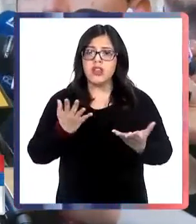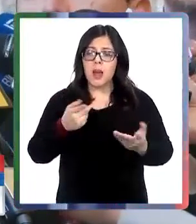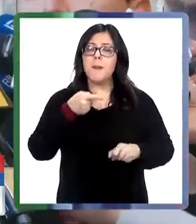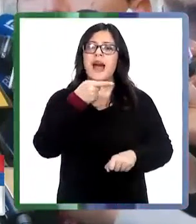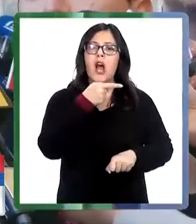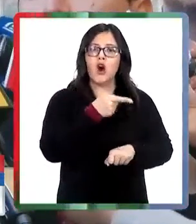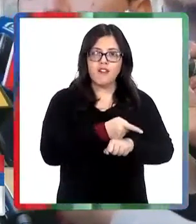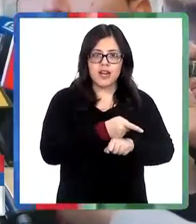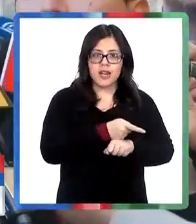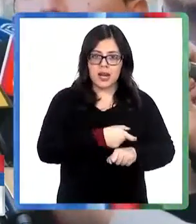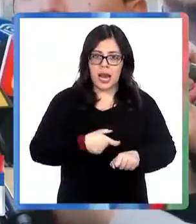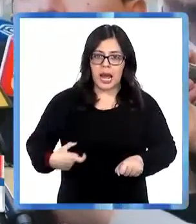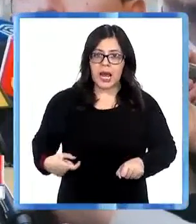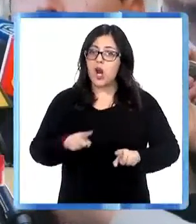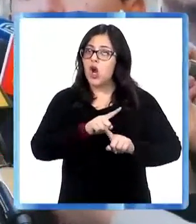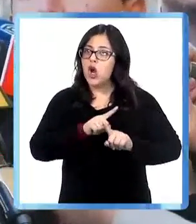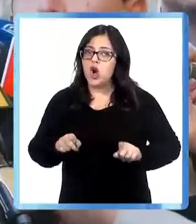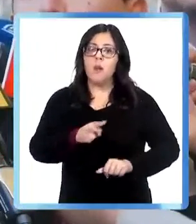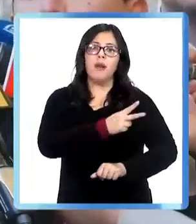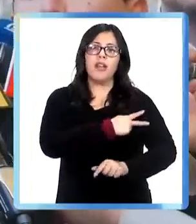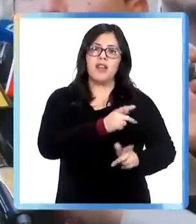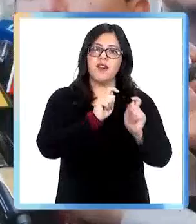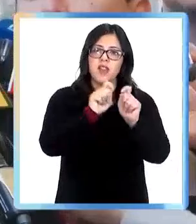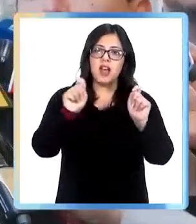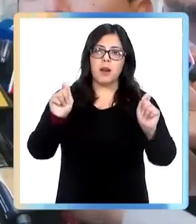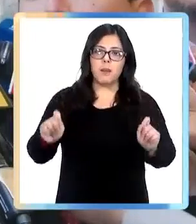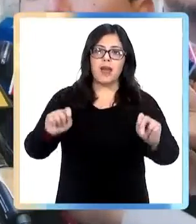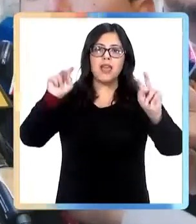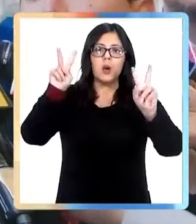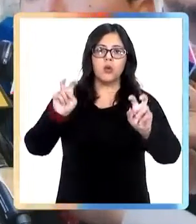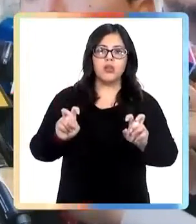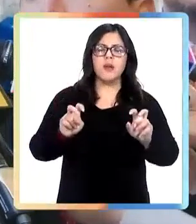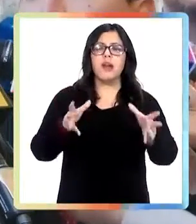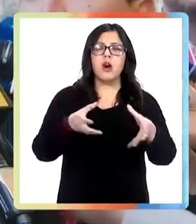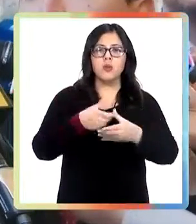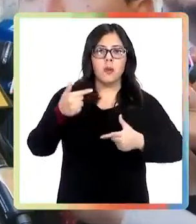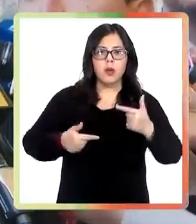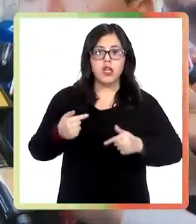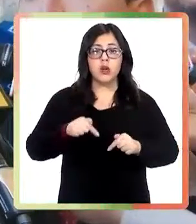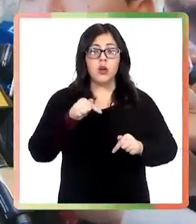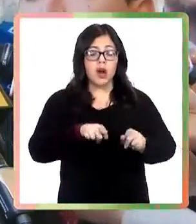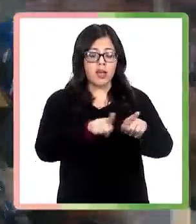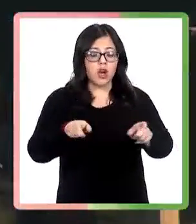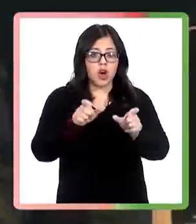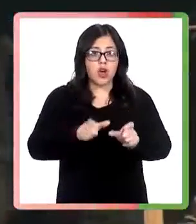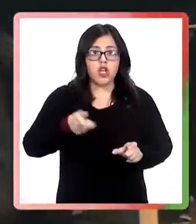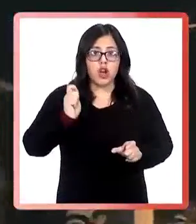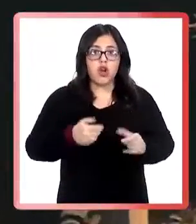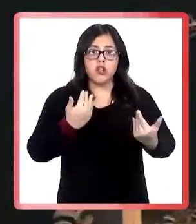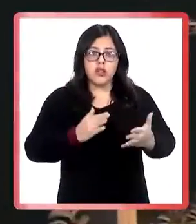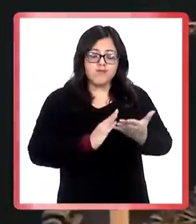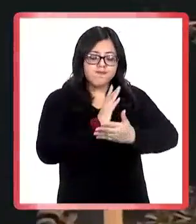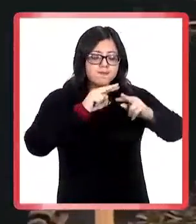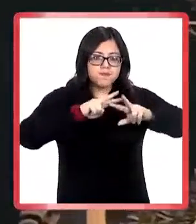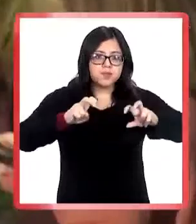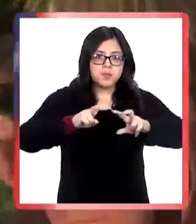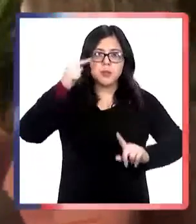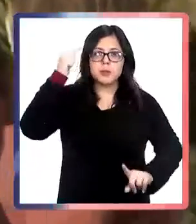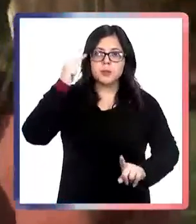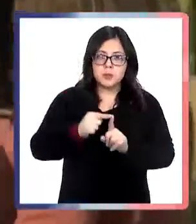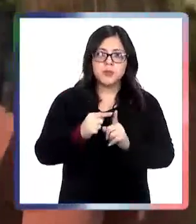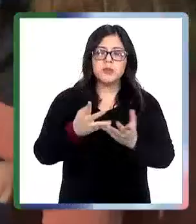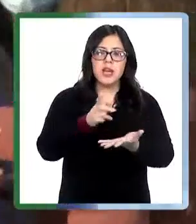elegido para gobernar, no para ser jefe de campaña de una opción política. La Contraloría decidió iniciar